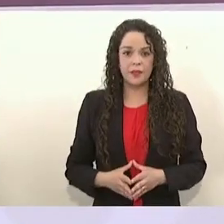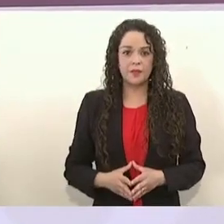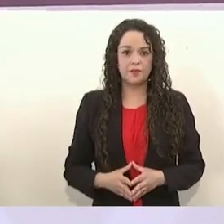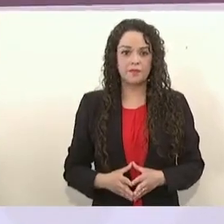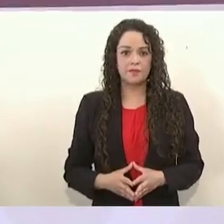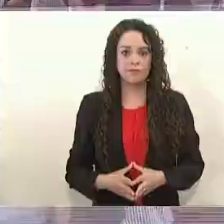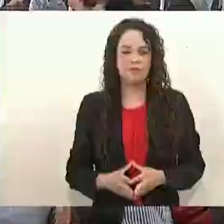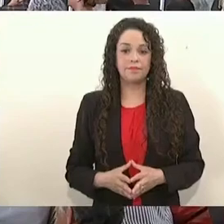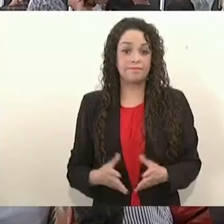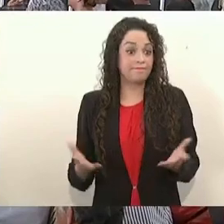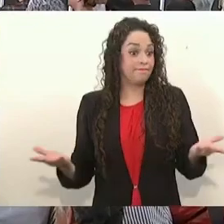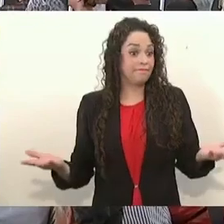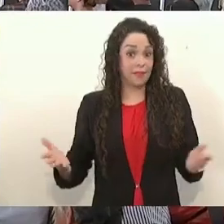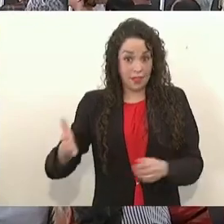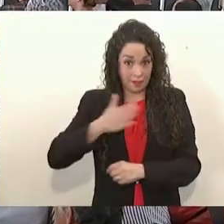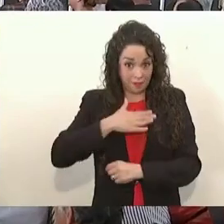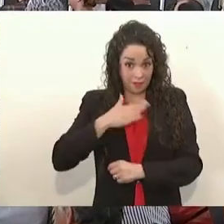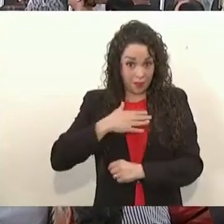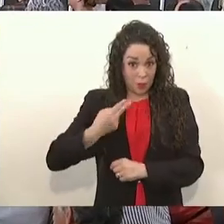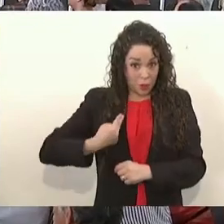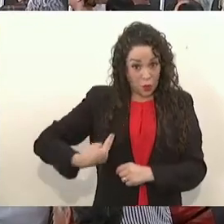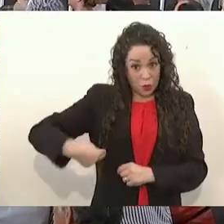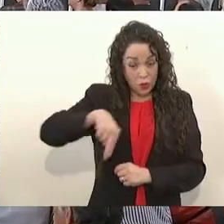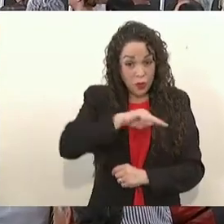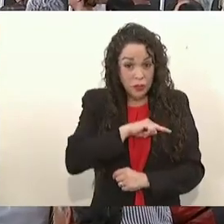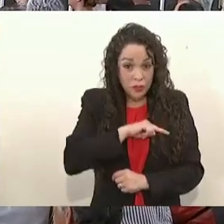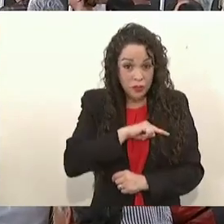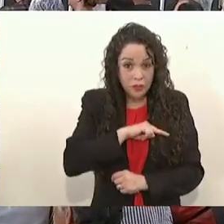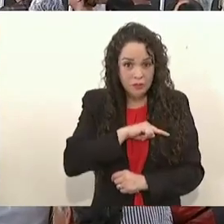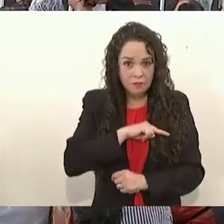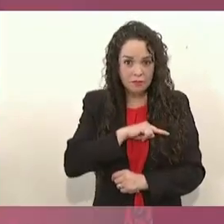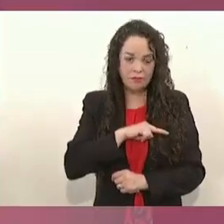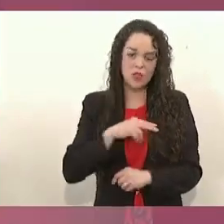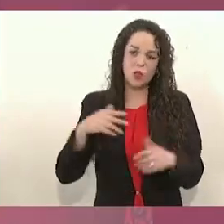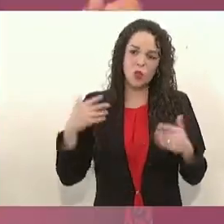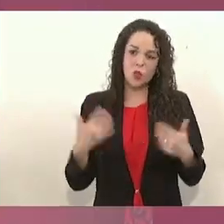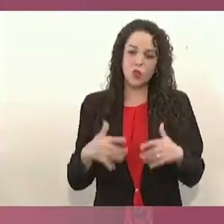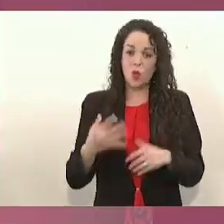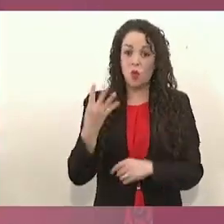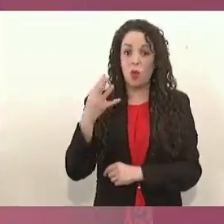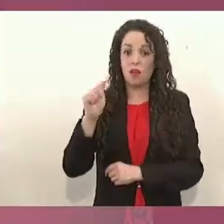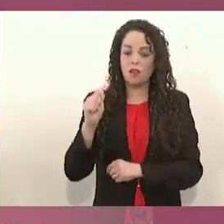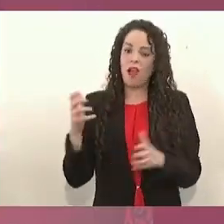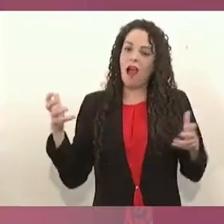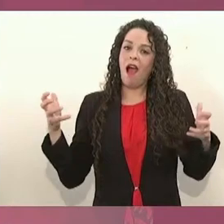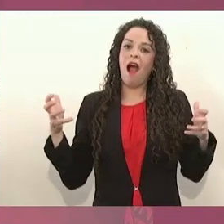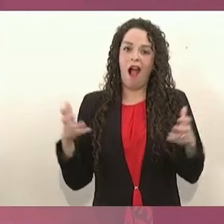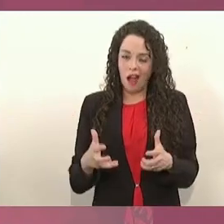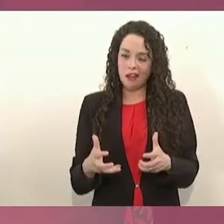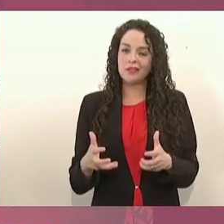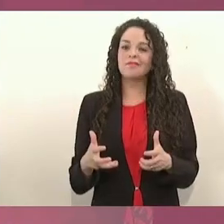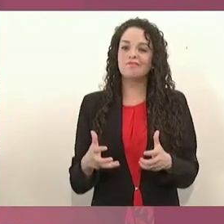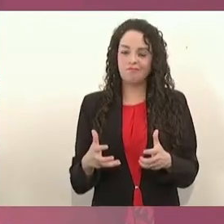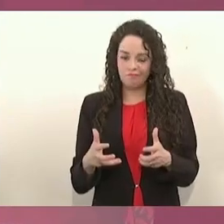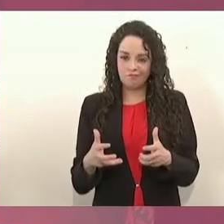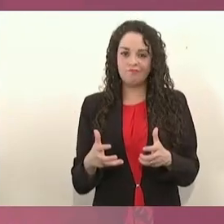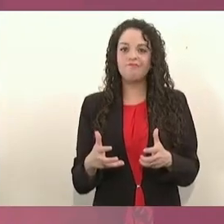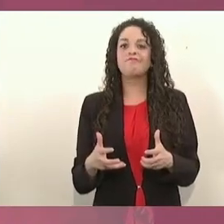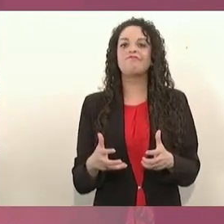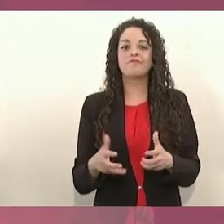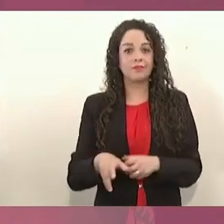Pero nosotros estamos haciendo esta cuarta transformación y es por lo que debemos